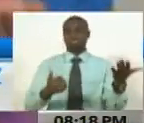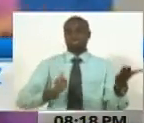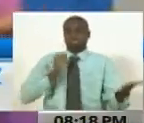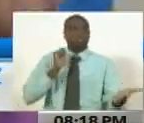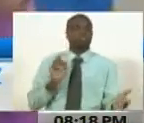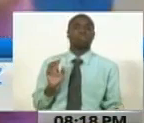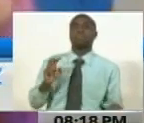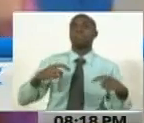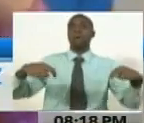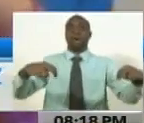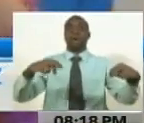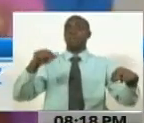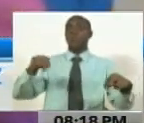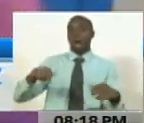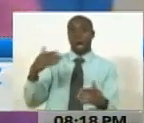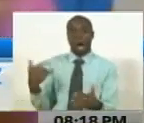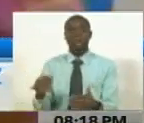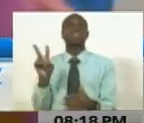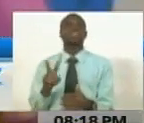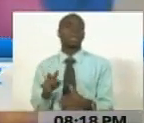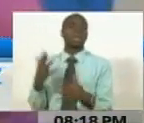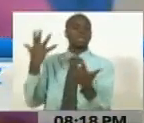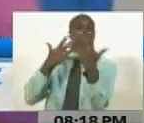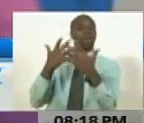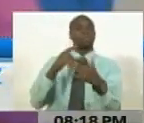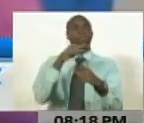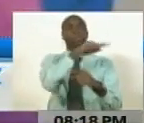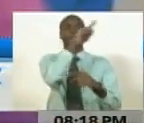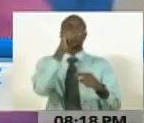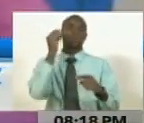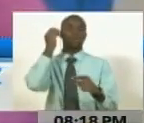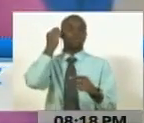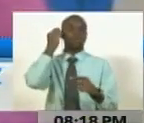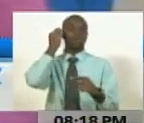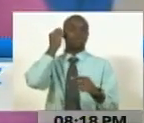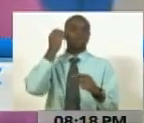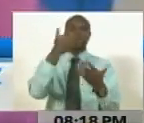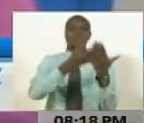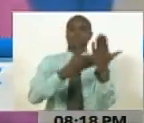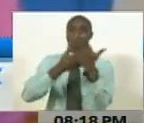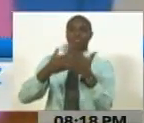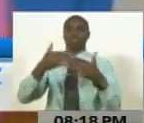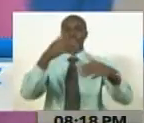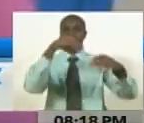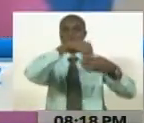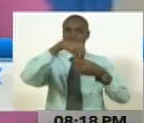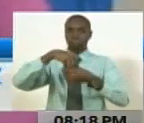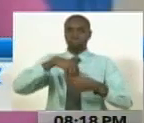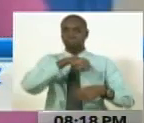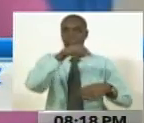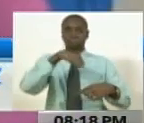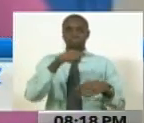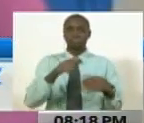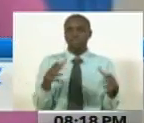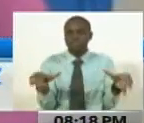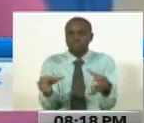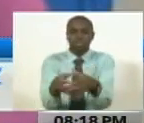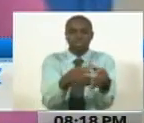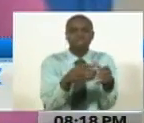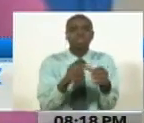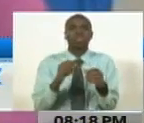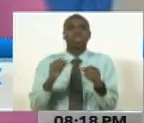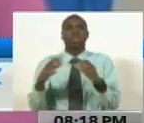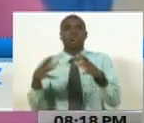la situación de hecho avalada por las entidades administrativas de la organización, en contubernio pues con estos grupos